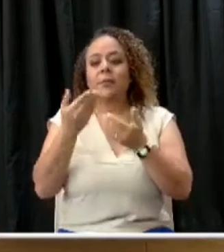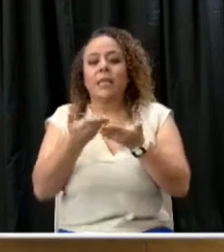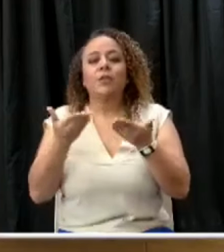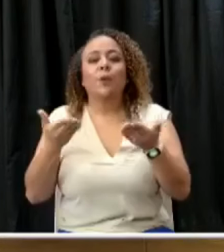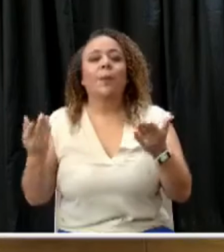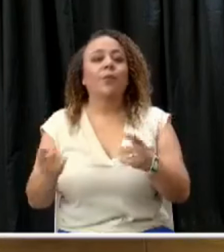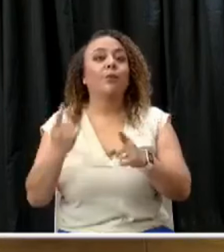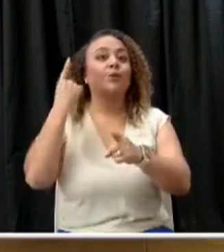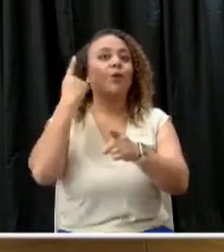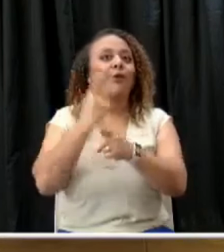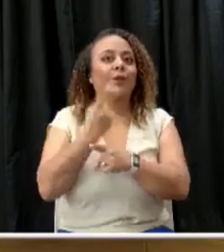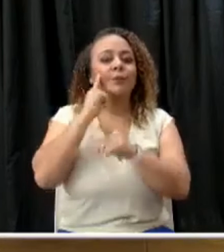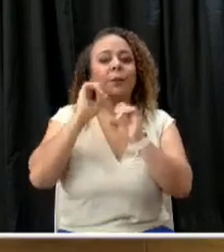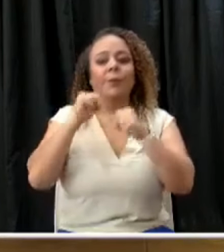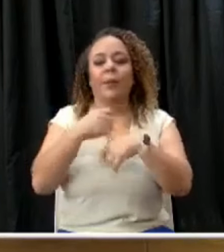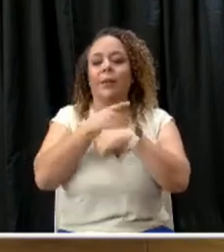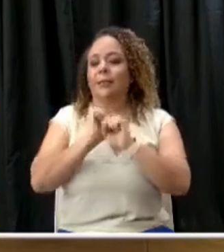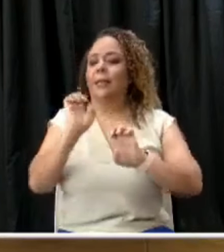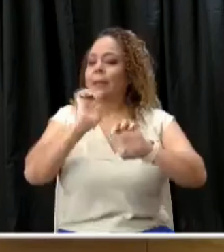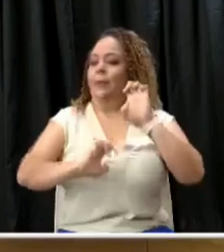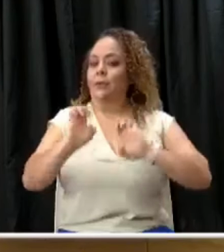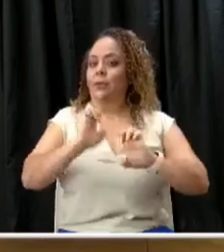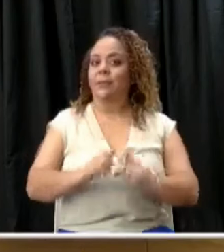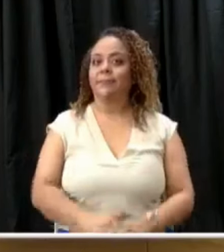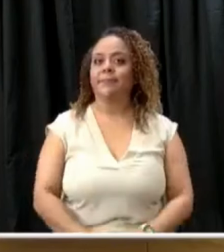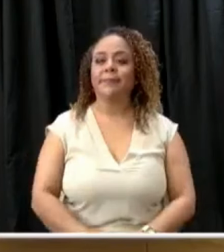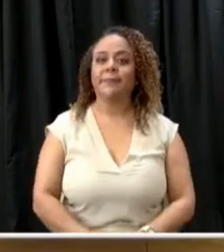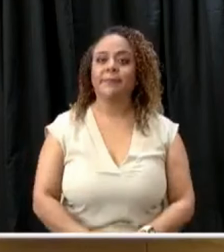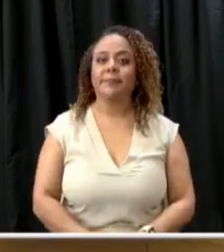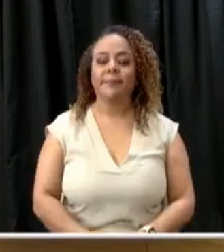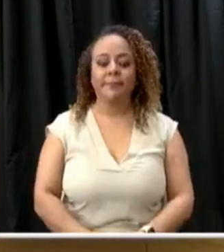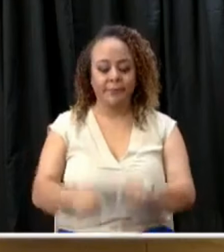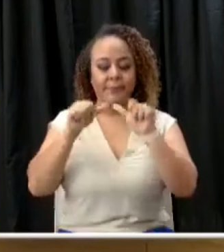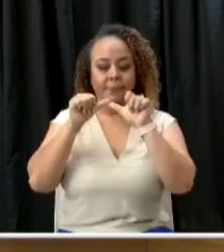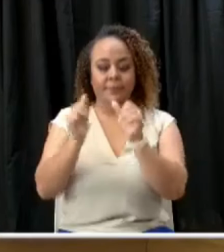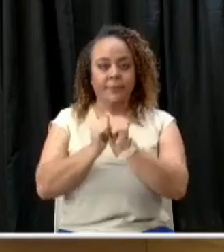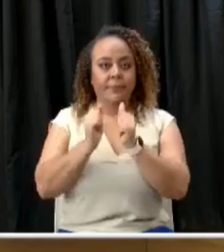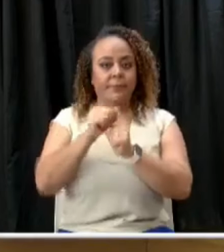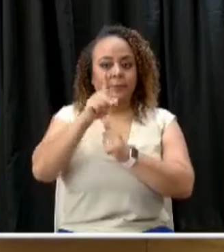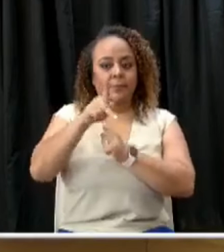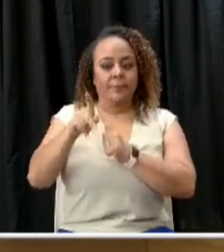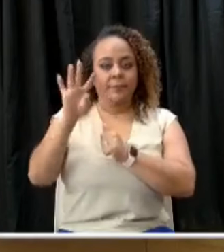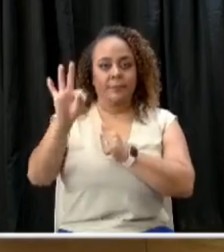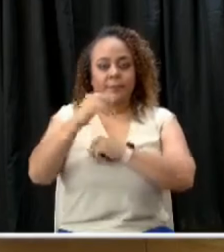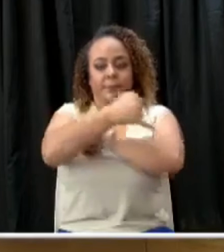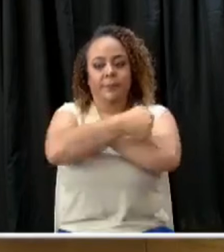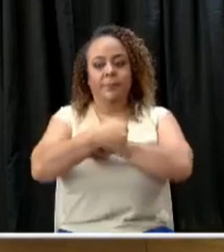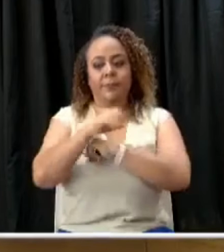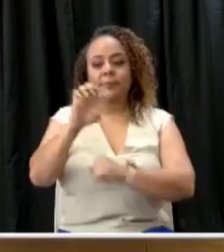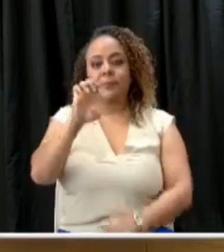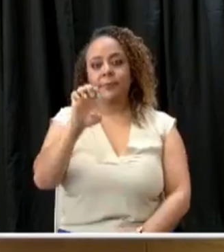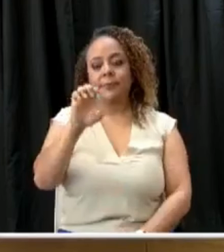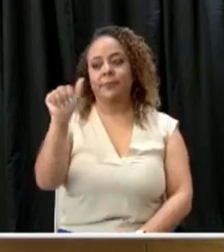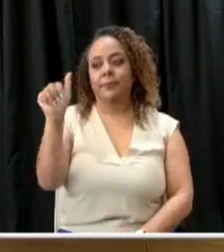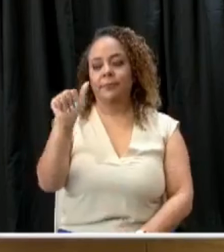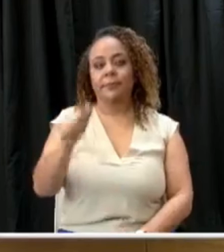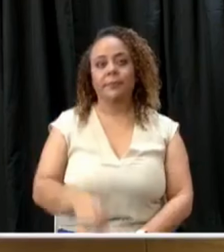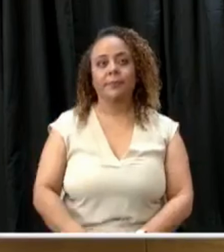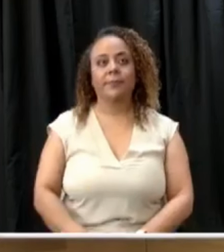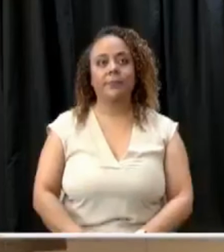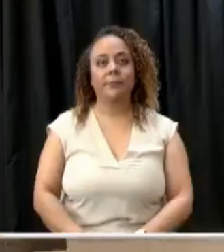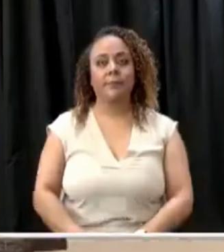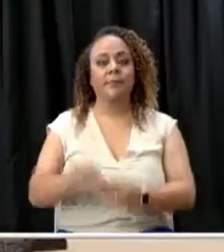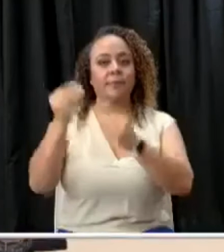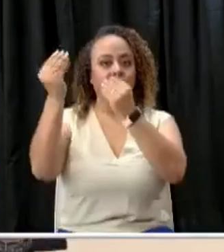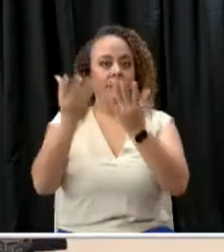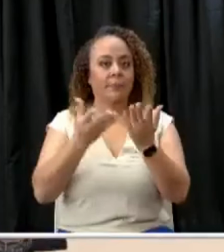instrumentos correctos para poder hacer estas mediciones. Continuamos con la presentación que el ingeniero Esteban Arias nos